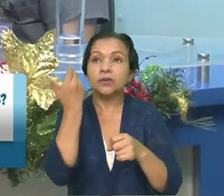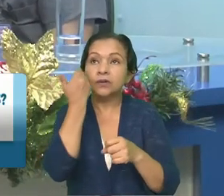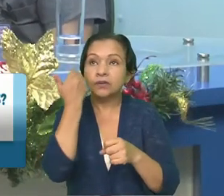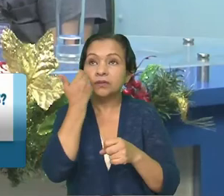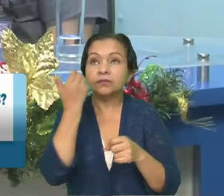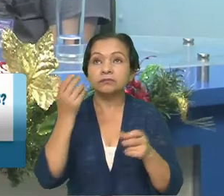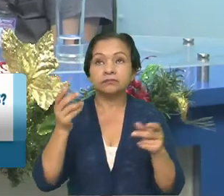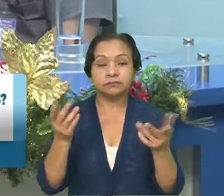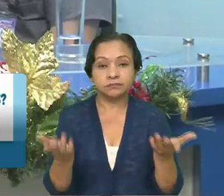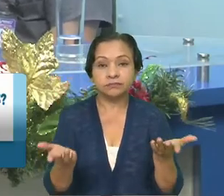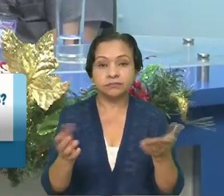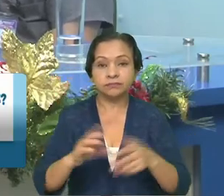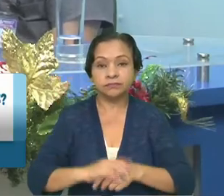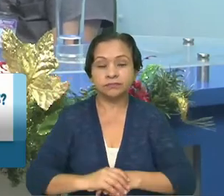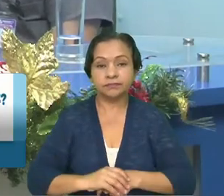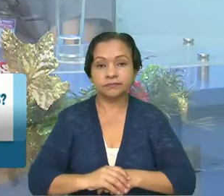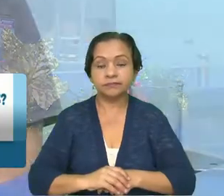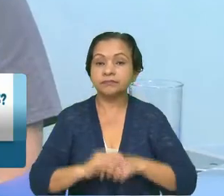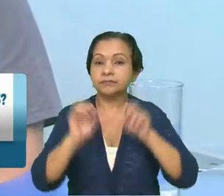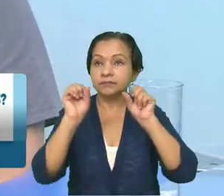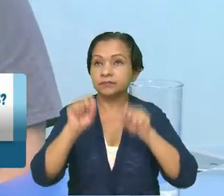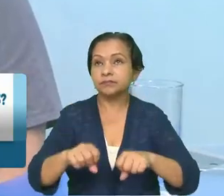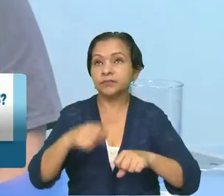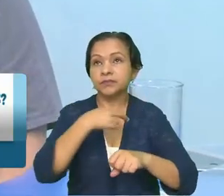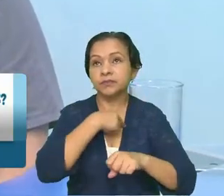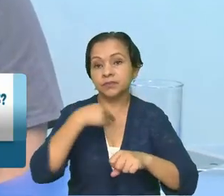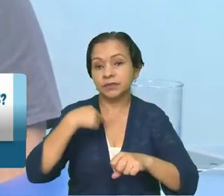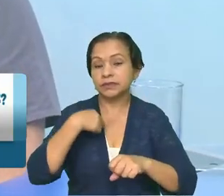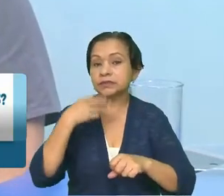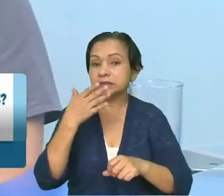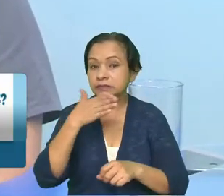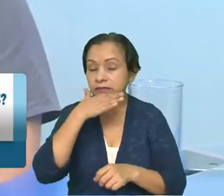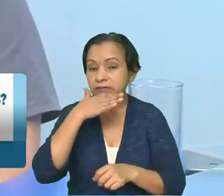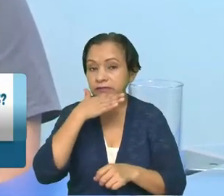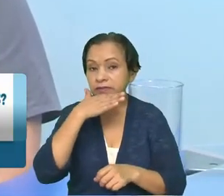complicación grave, ¿verdad? Sí puede ser una complicación grave.